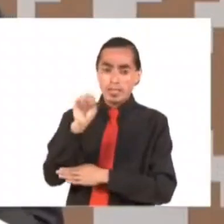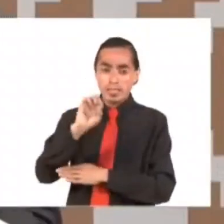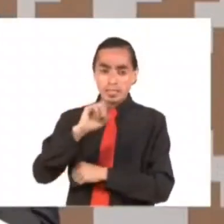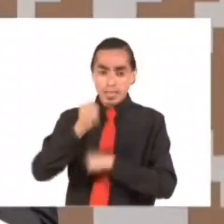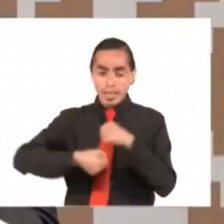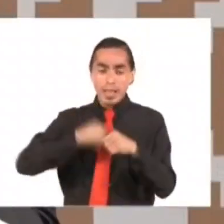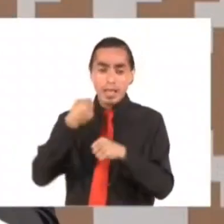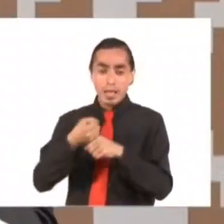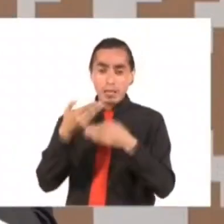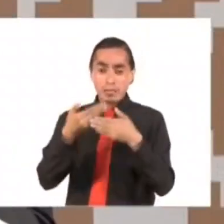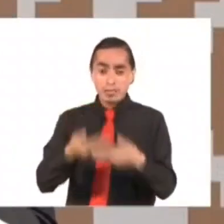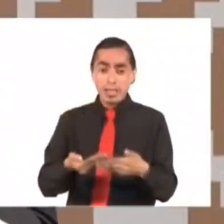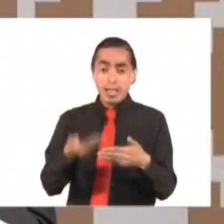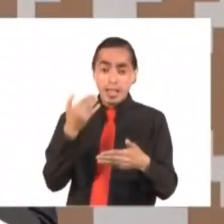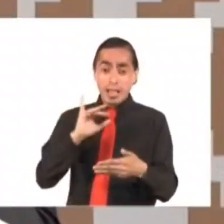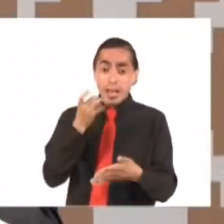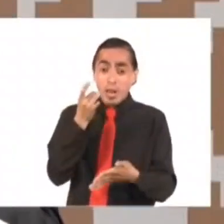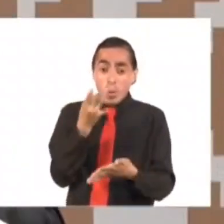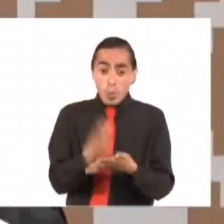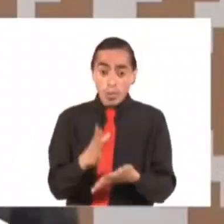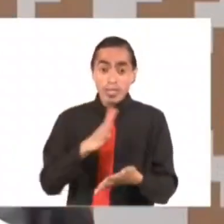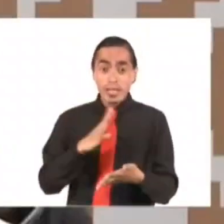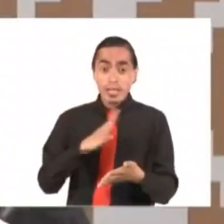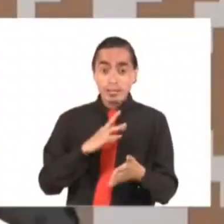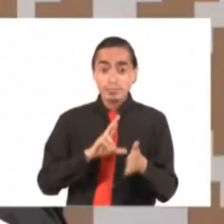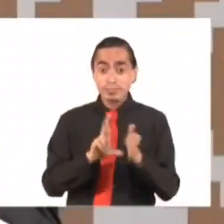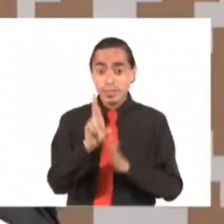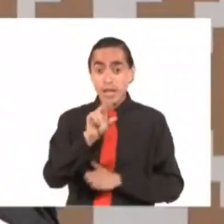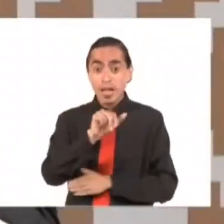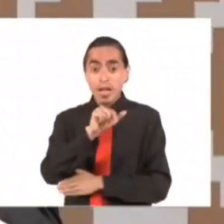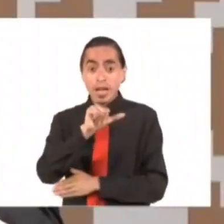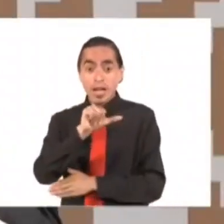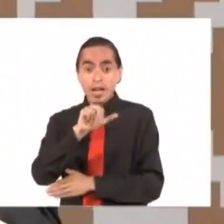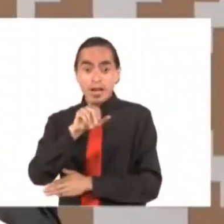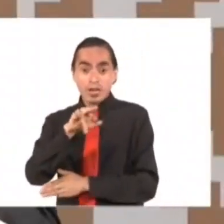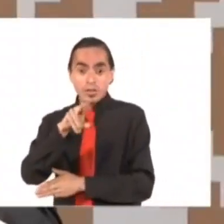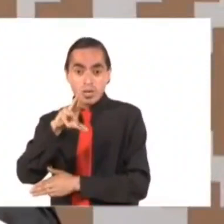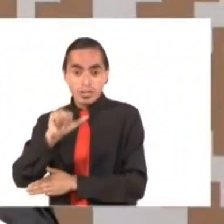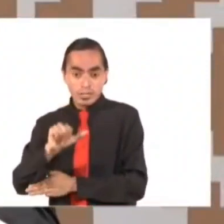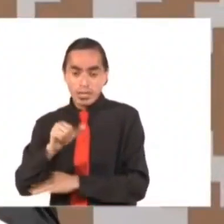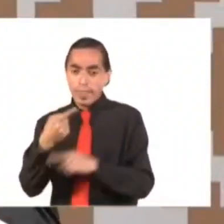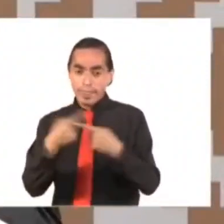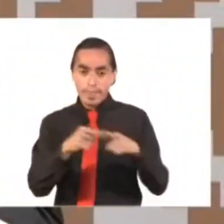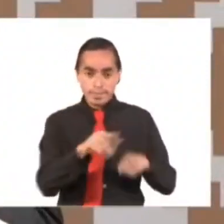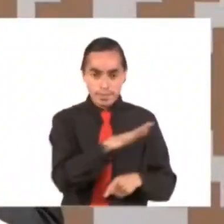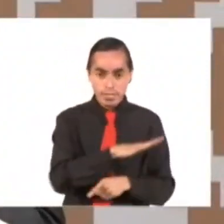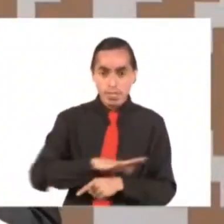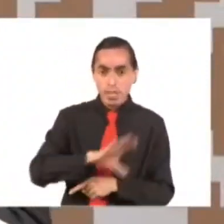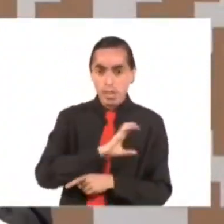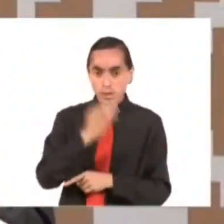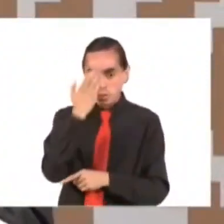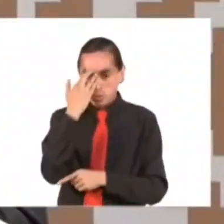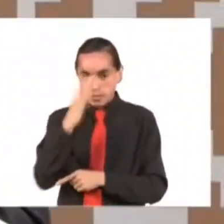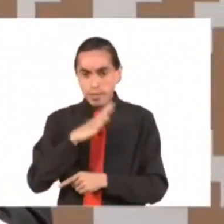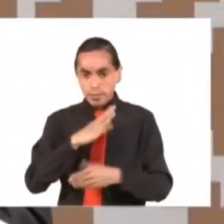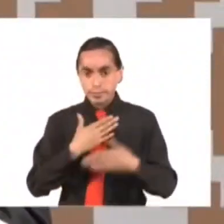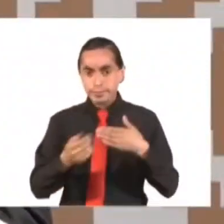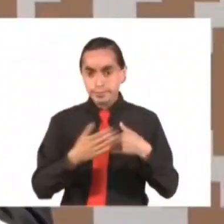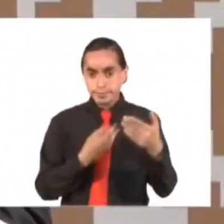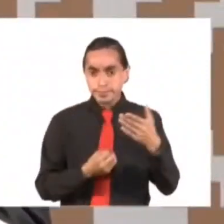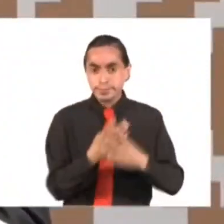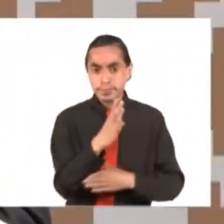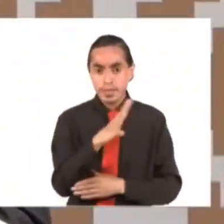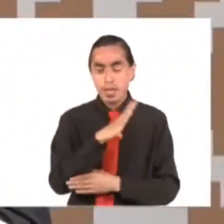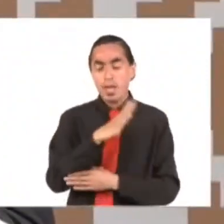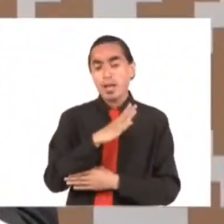la única institución que enseñó aeronáutica, y así tenemos muchas áreas del conocimiento y la innovación. Finalmente, de